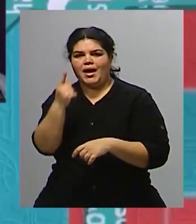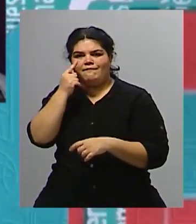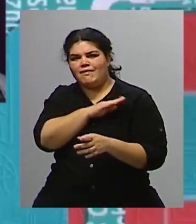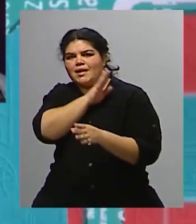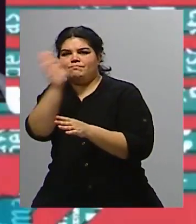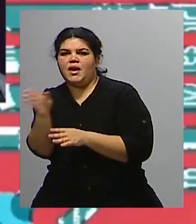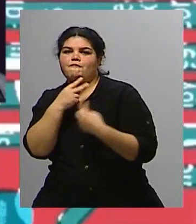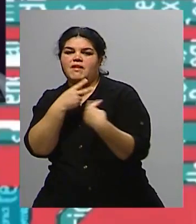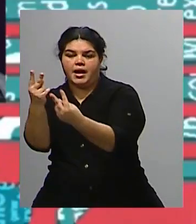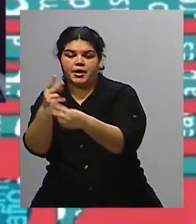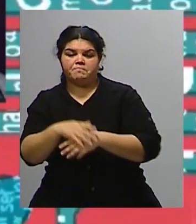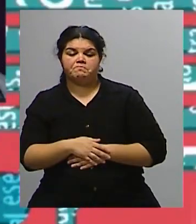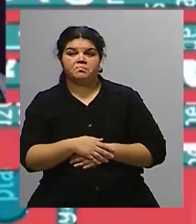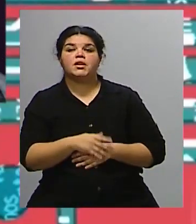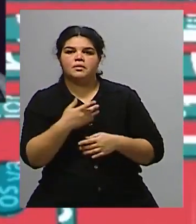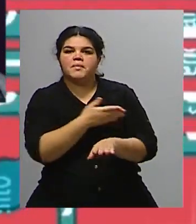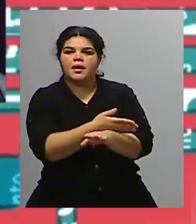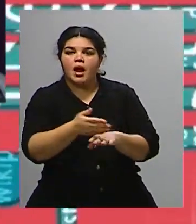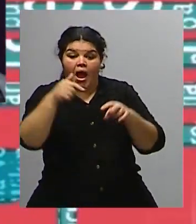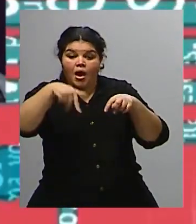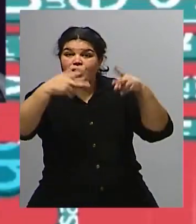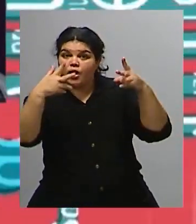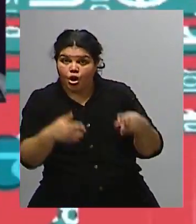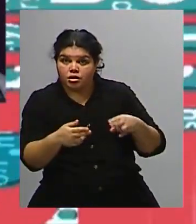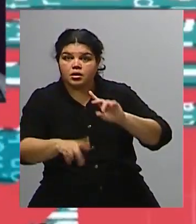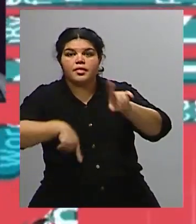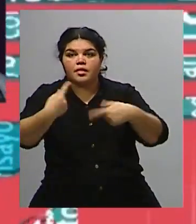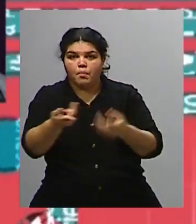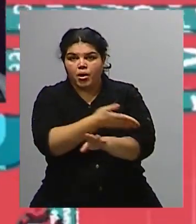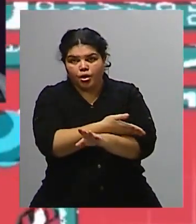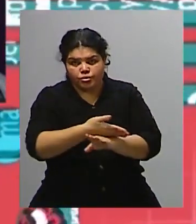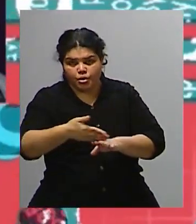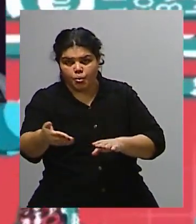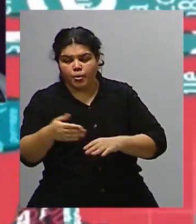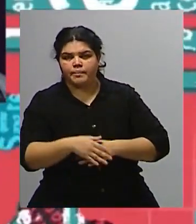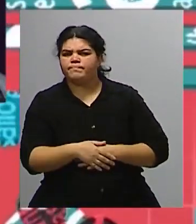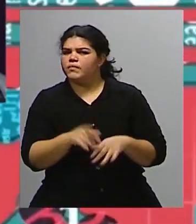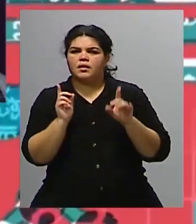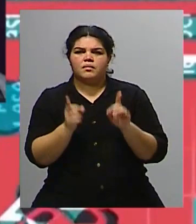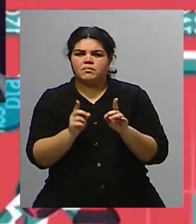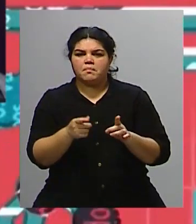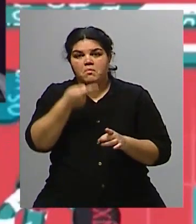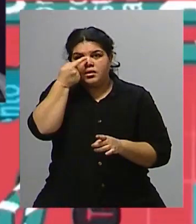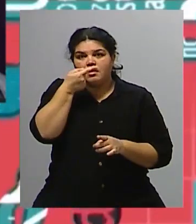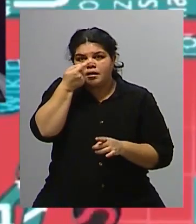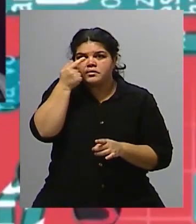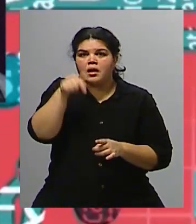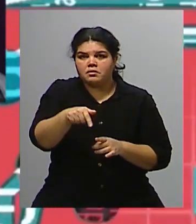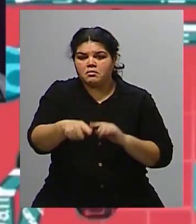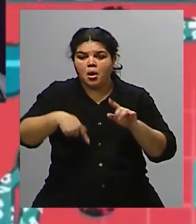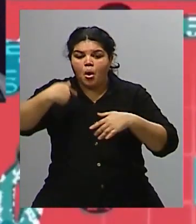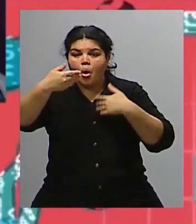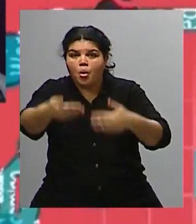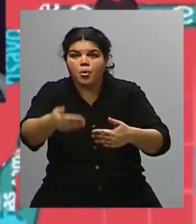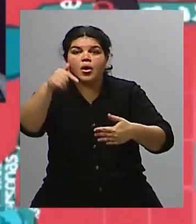tema, Esteban, lo vamos a hacer después de esta pausa que vamos a tener ahora, porque nos parece sumamente interesante, y ya en el próximo bloque nos vamos a meter un